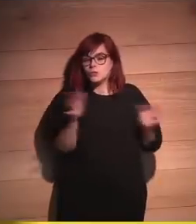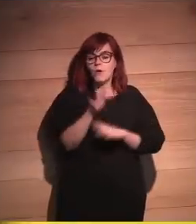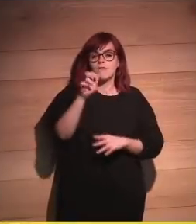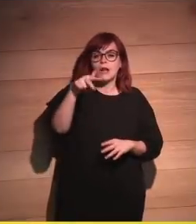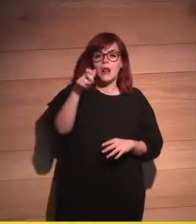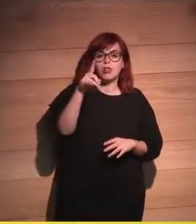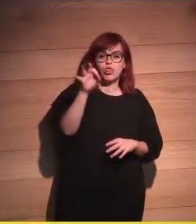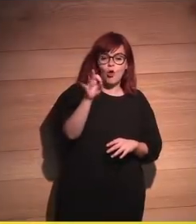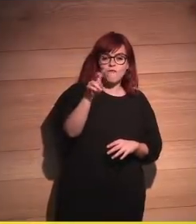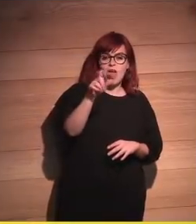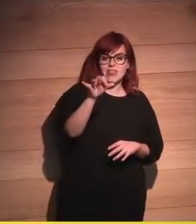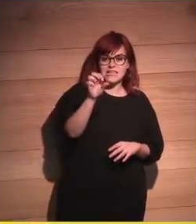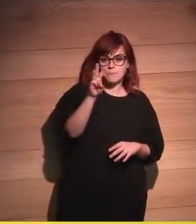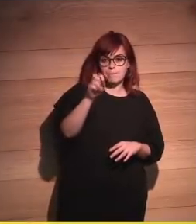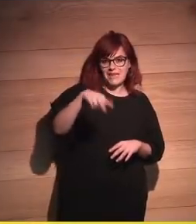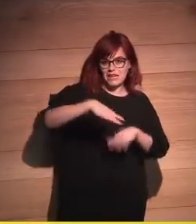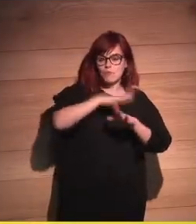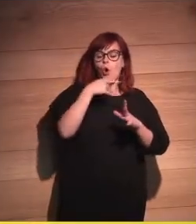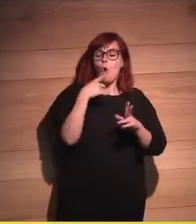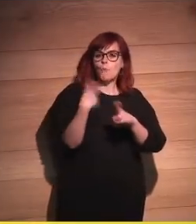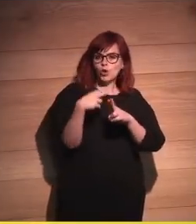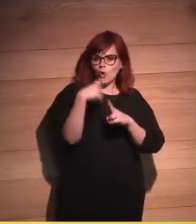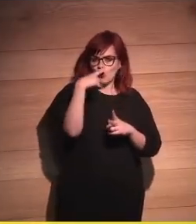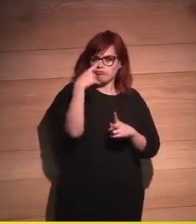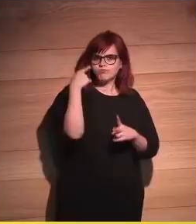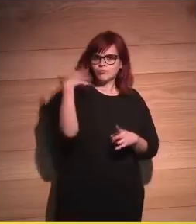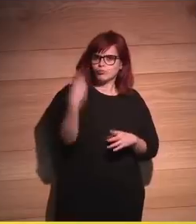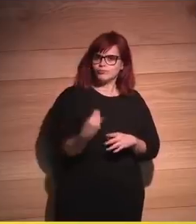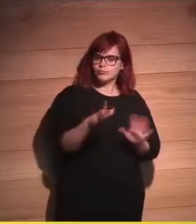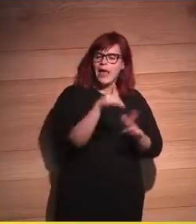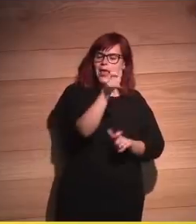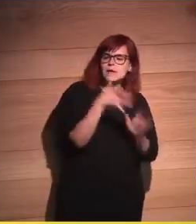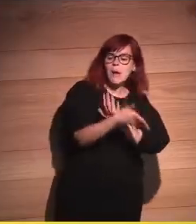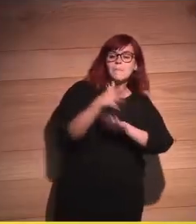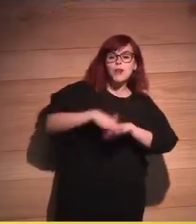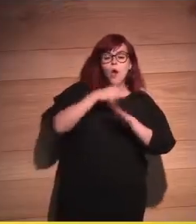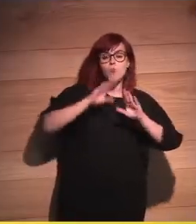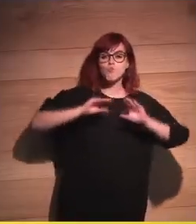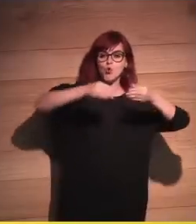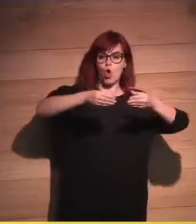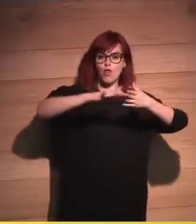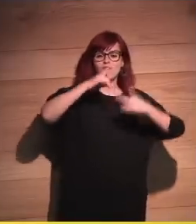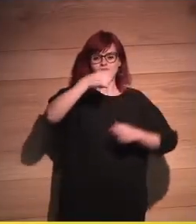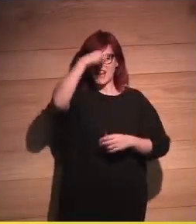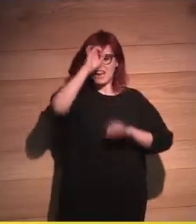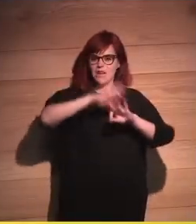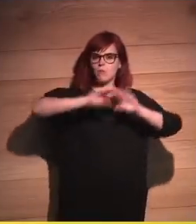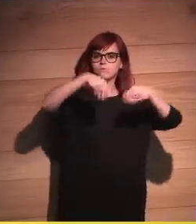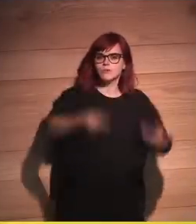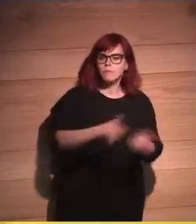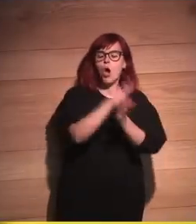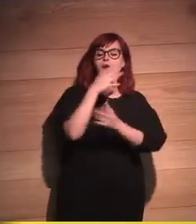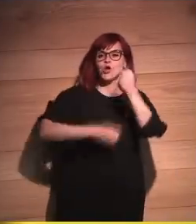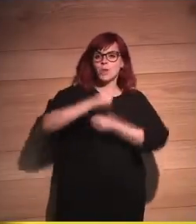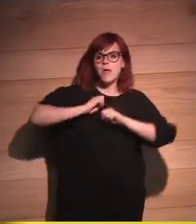Fernando Vallespín, que es un reputado politólogo, lo que provoca la caída del muro de Berlín es el bloqueo